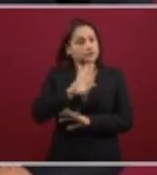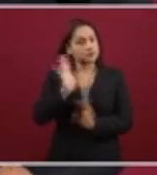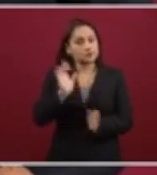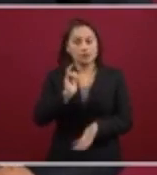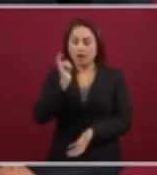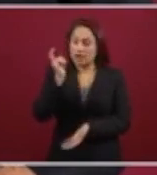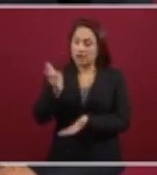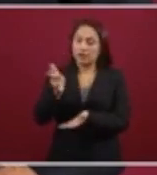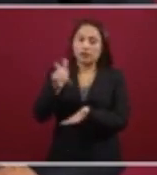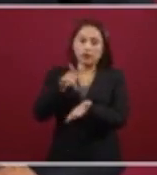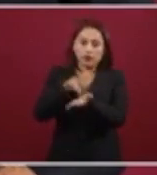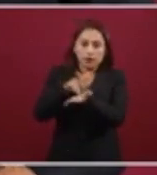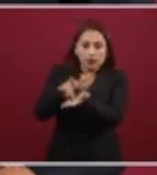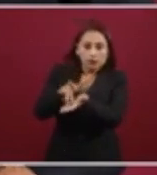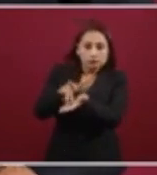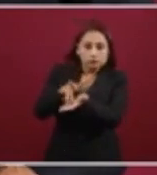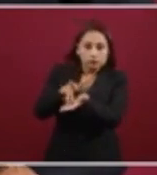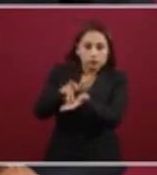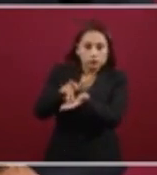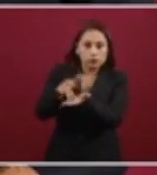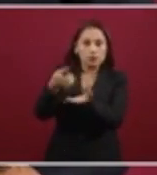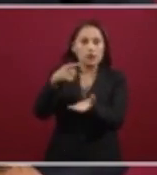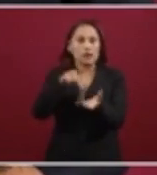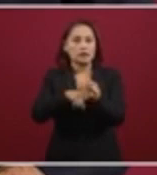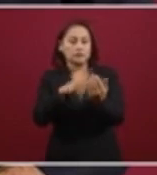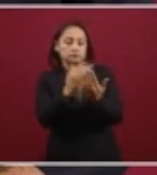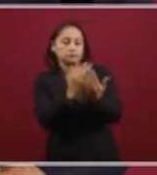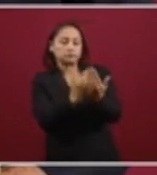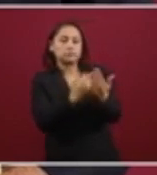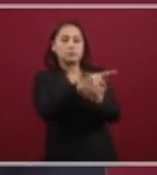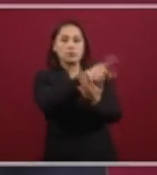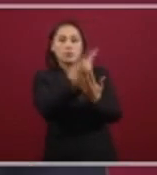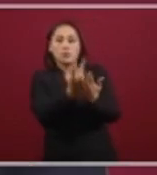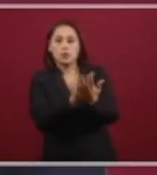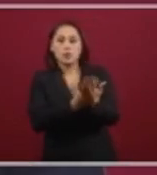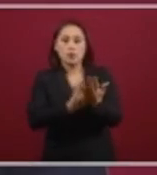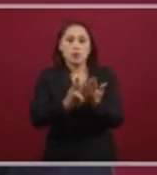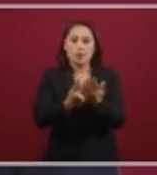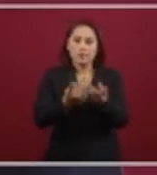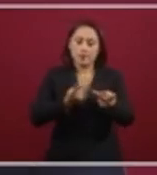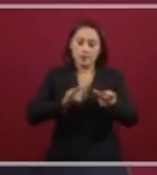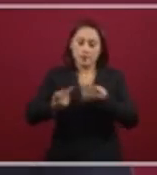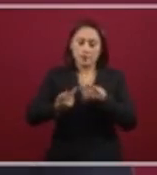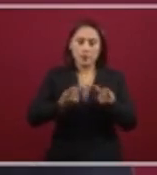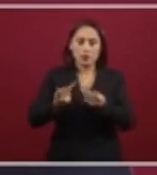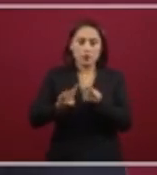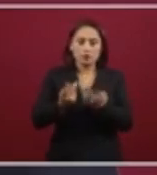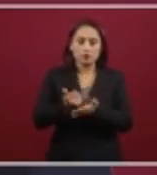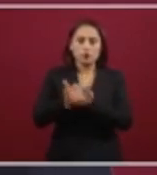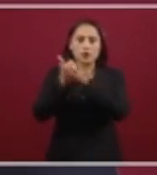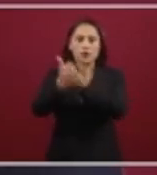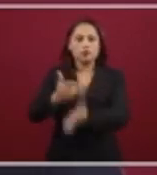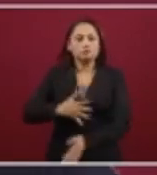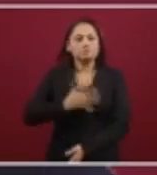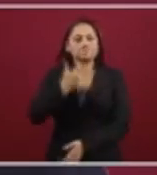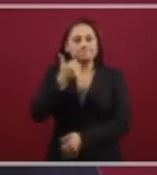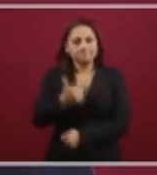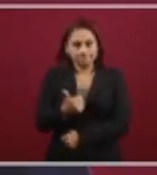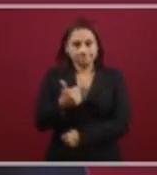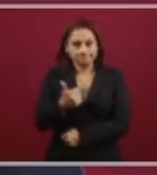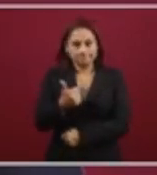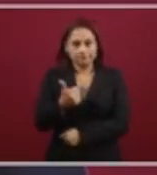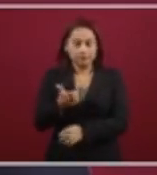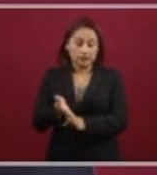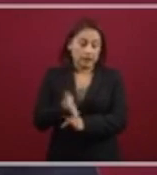del programa Producción para el Bienestar con anticipación, antes del